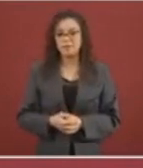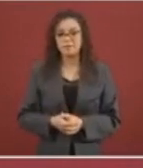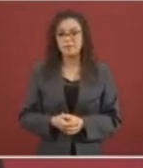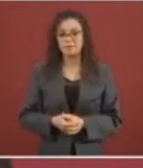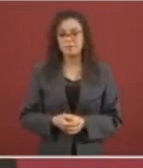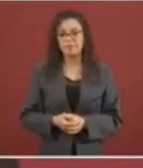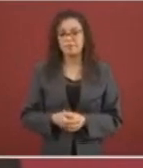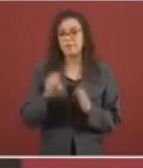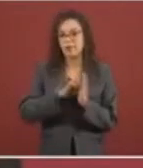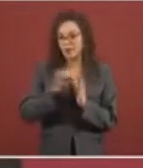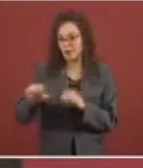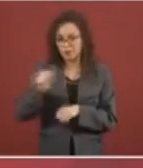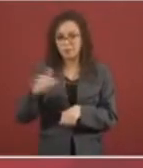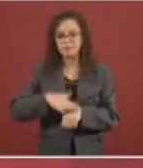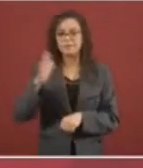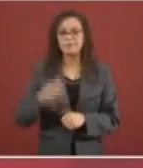ejemplo,